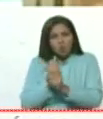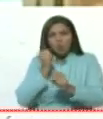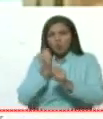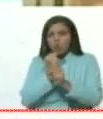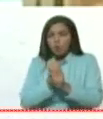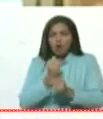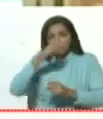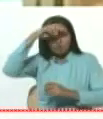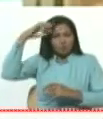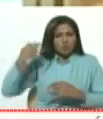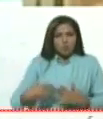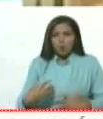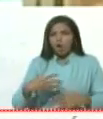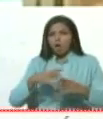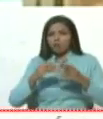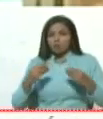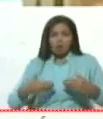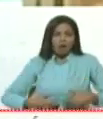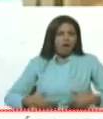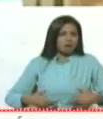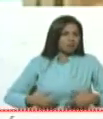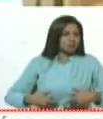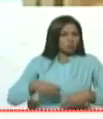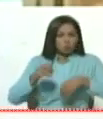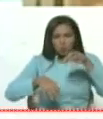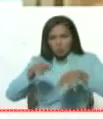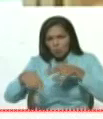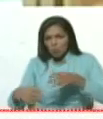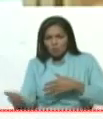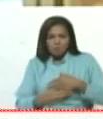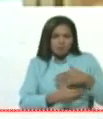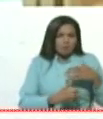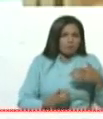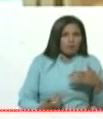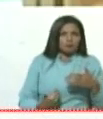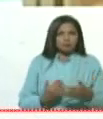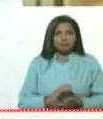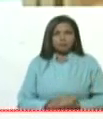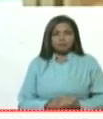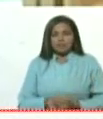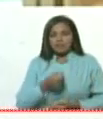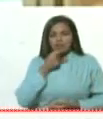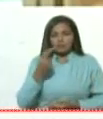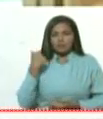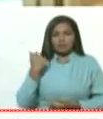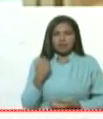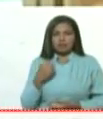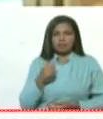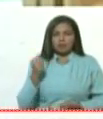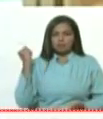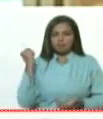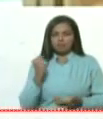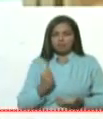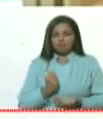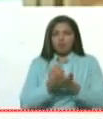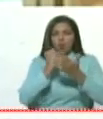trabajando, sudando la gota gorda, sembrando. Y hay quienes por detrás vienen con la puñalada, mira,